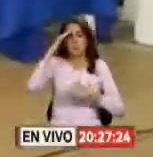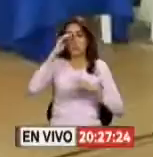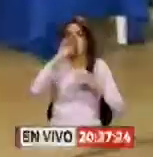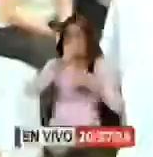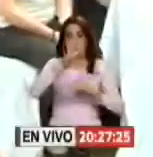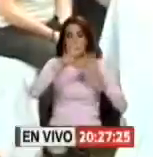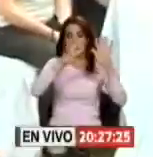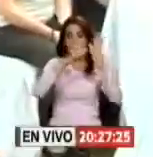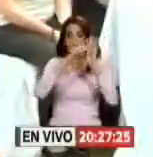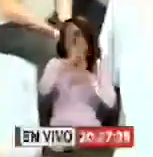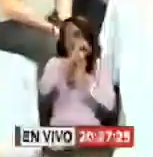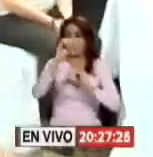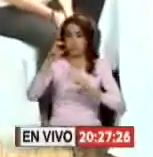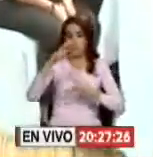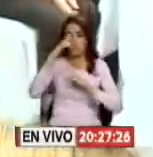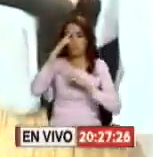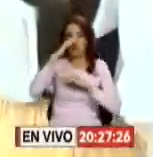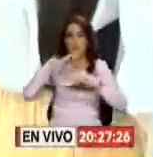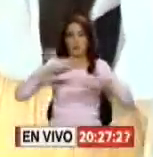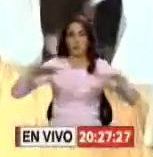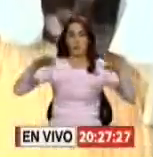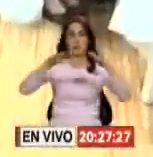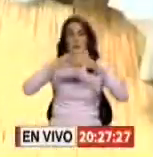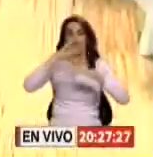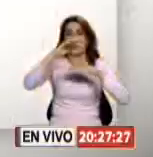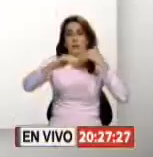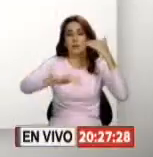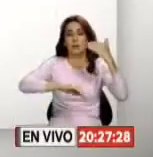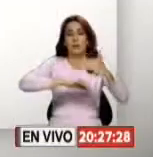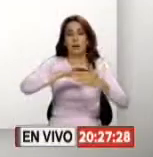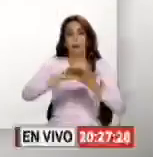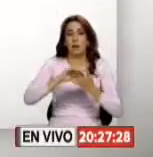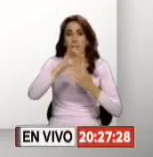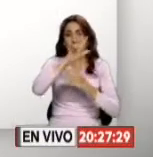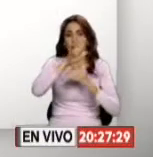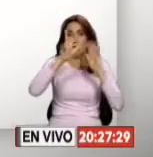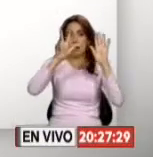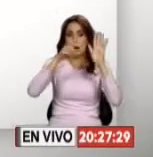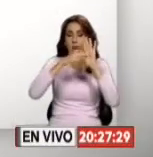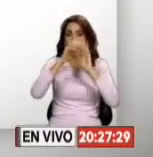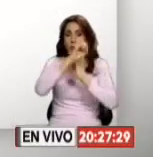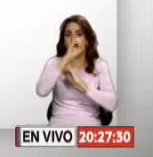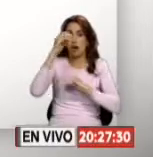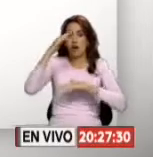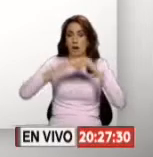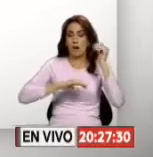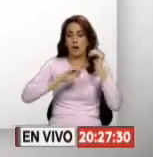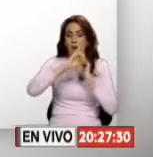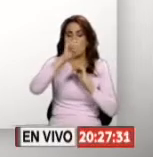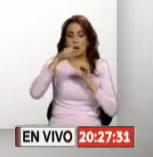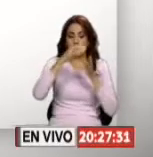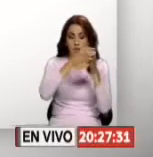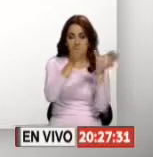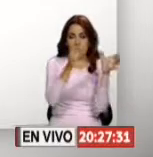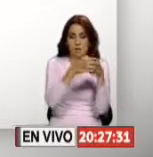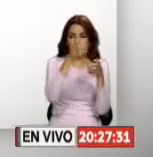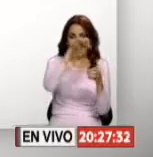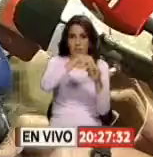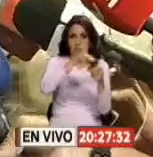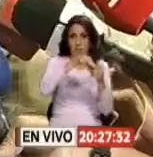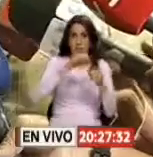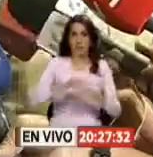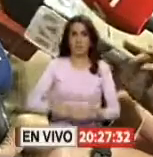después del proceso en los 3.537 recintos electorales y 38.839 juntas receptoras del voto a escala